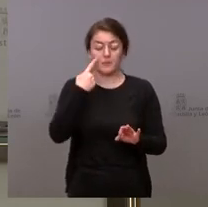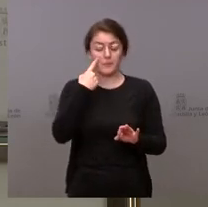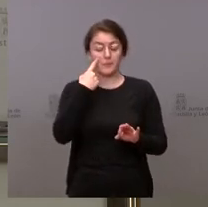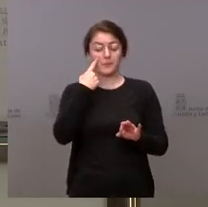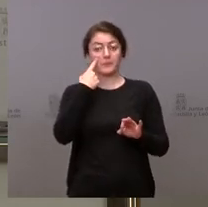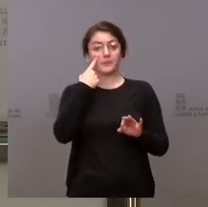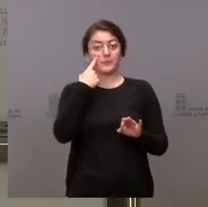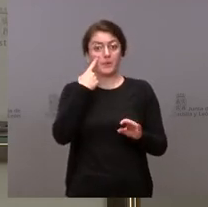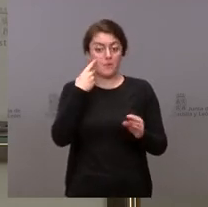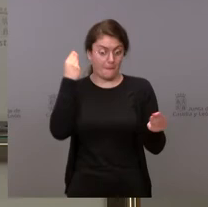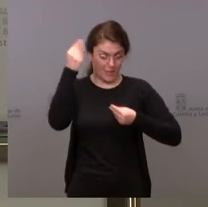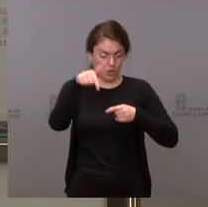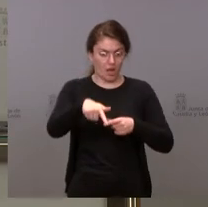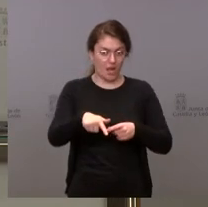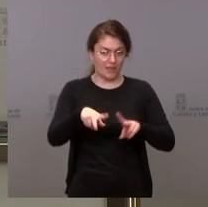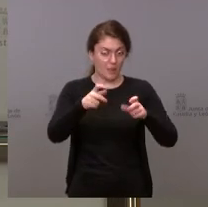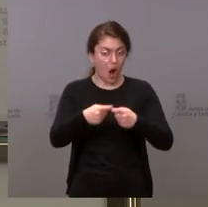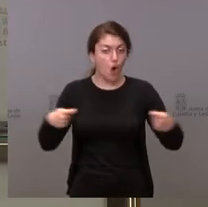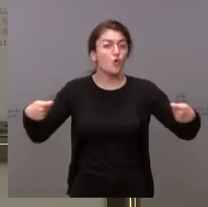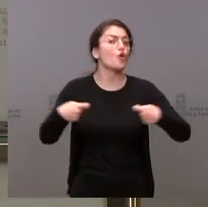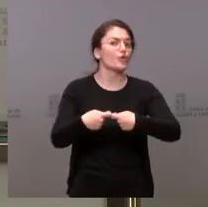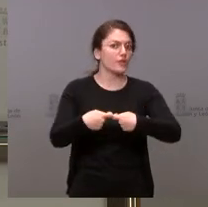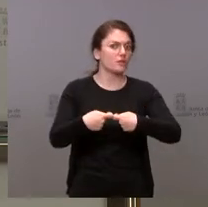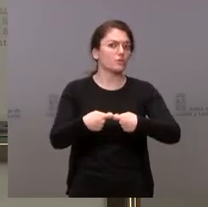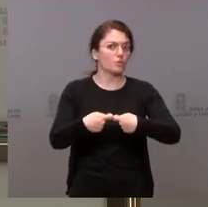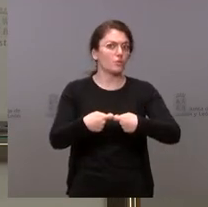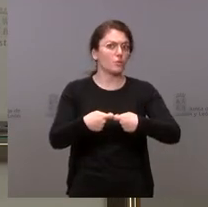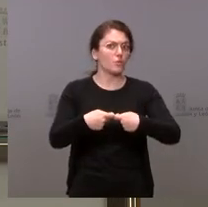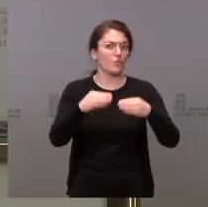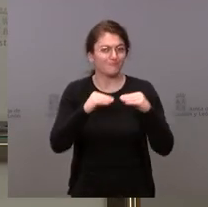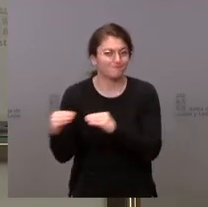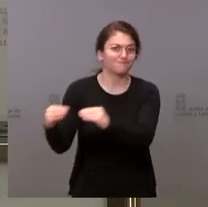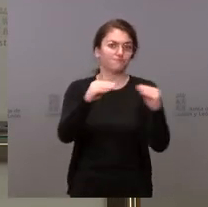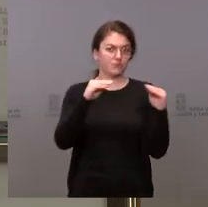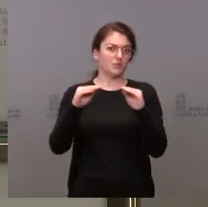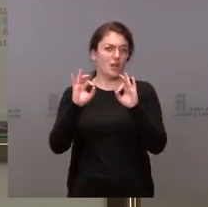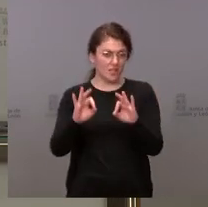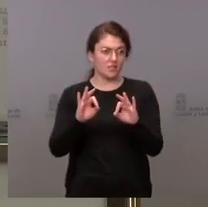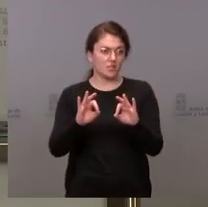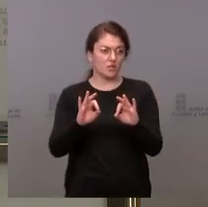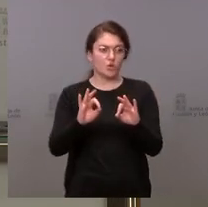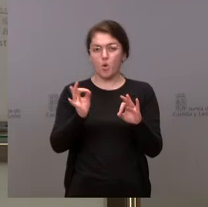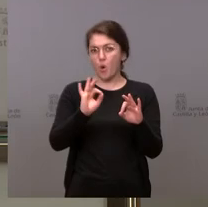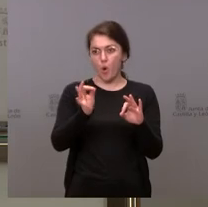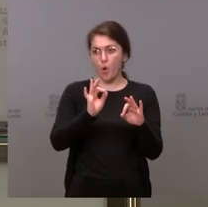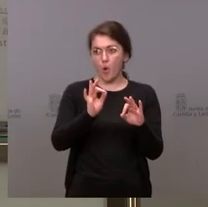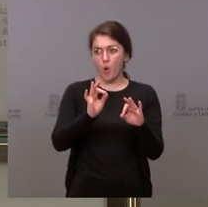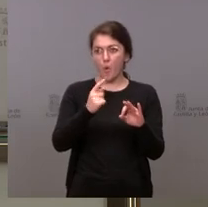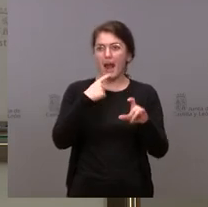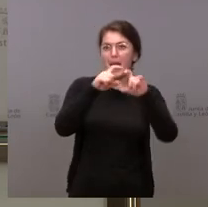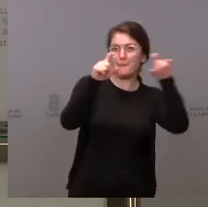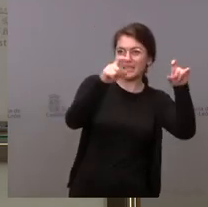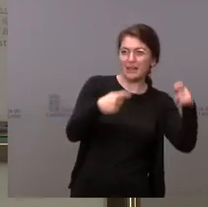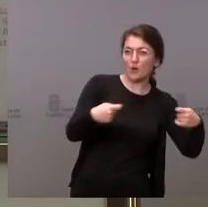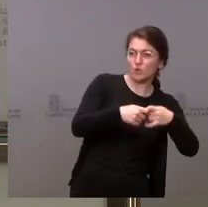que claro en ese concierto será el homogéneo no habrá un concierto para una empresa y no para